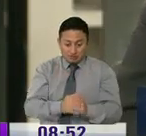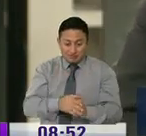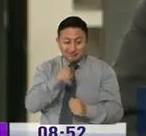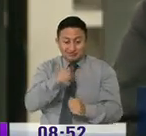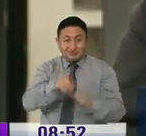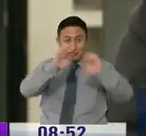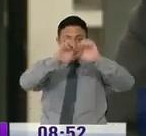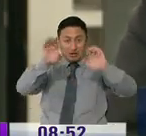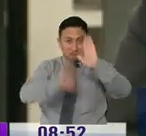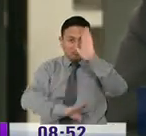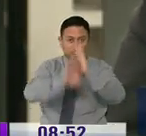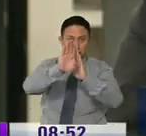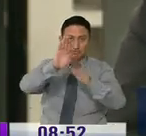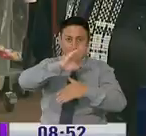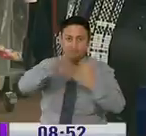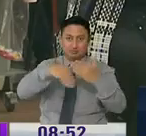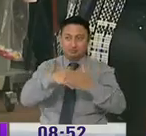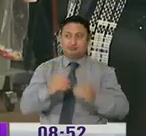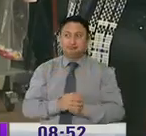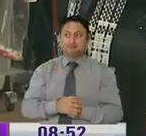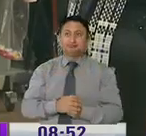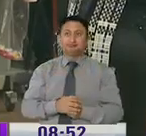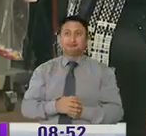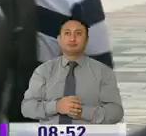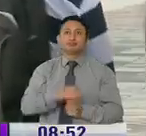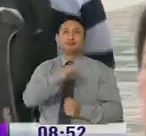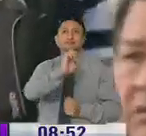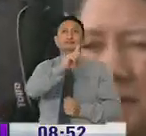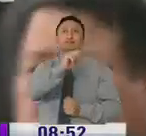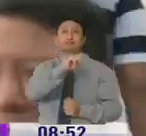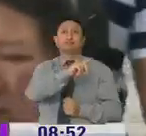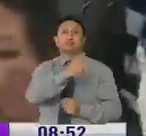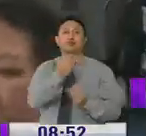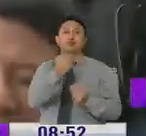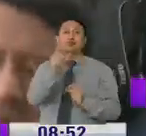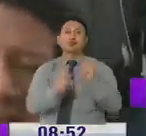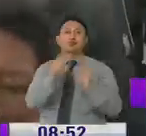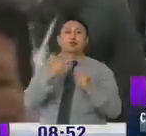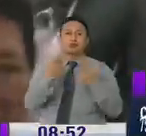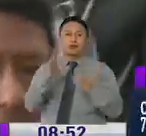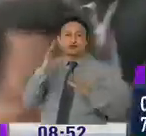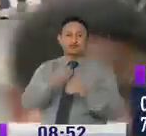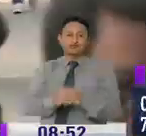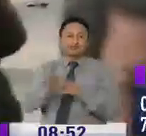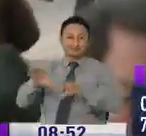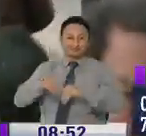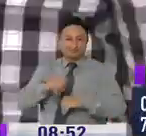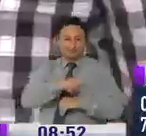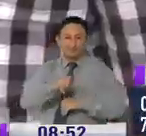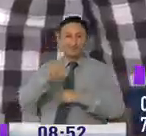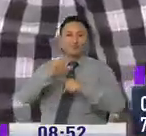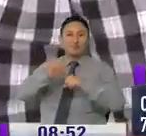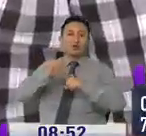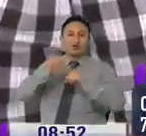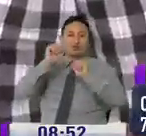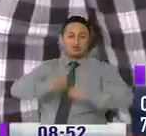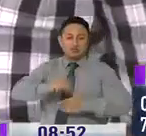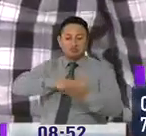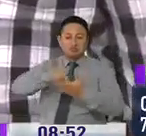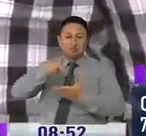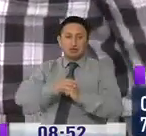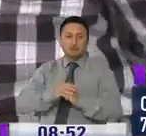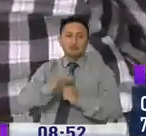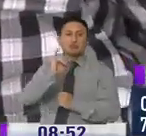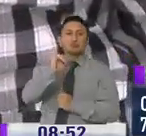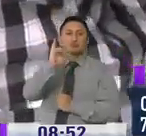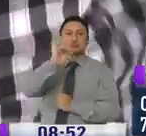ese debe ser el propósito fundamental. Como la señora Elena, cientos de personas ya se han acogido a estos créditos que dan plazos amplios de pago y un interés